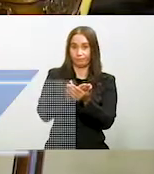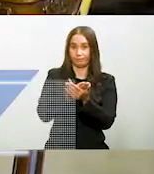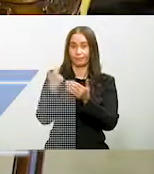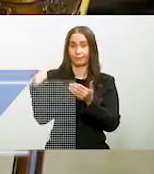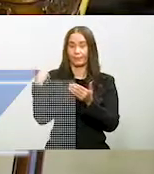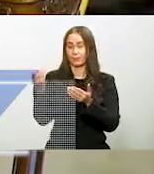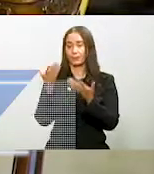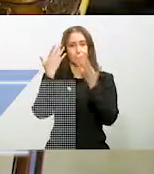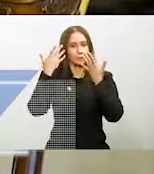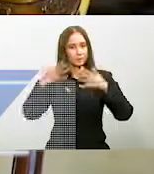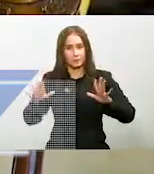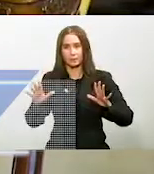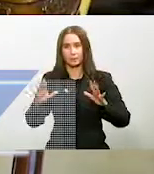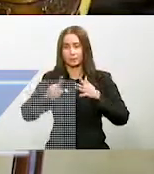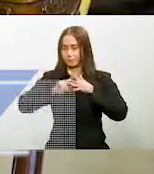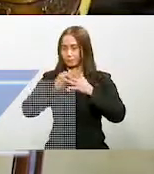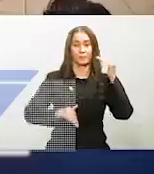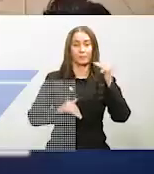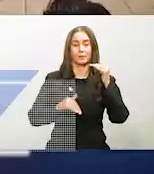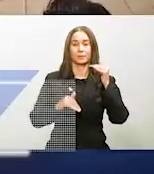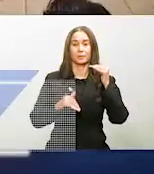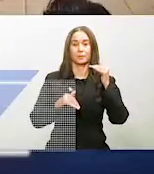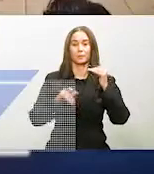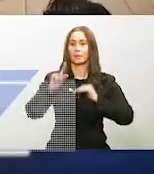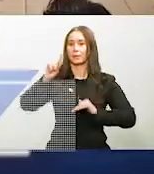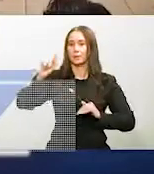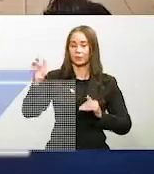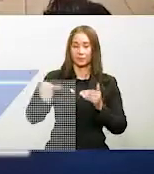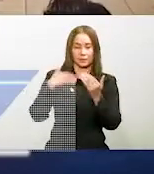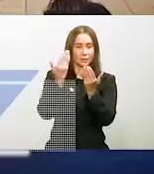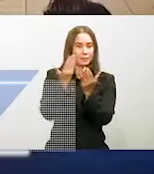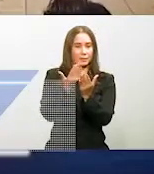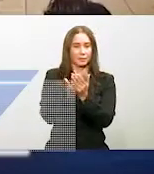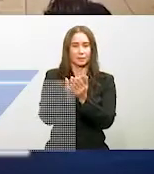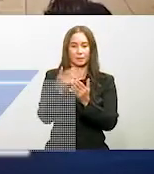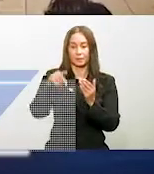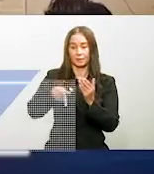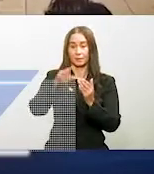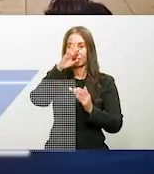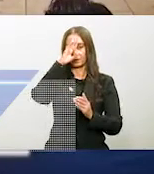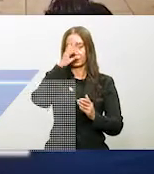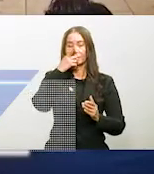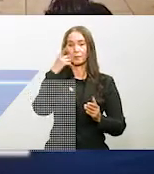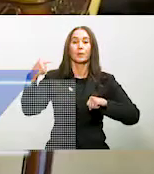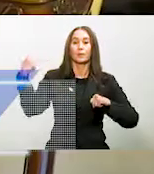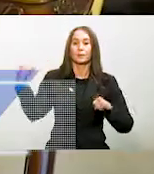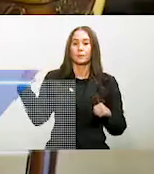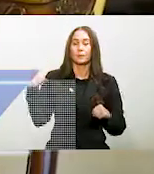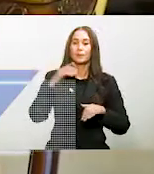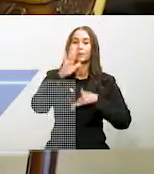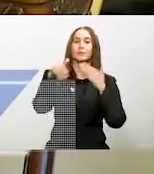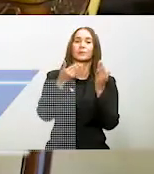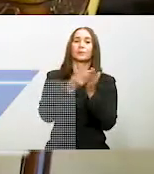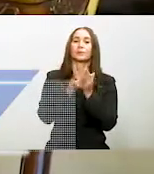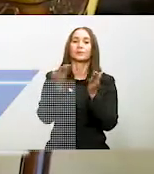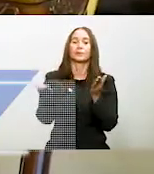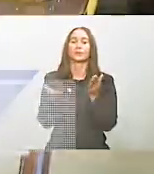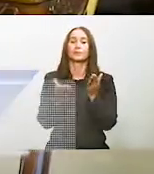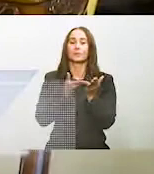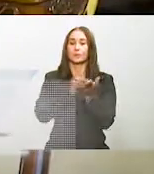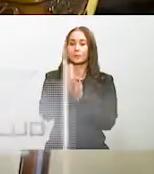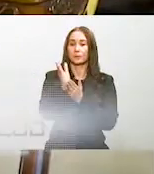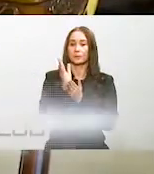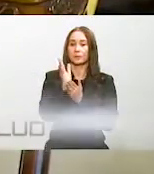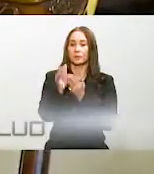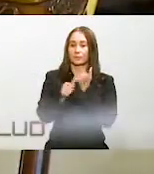Estamos listos para iniciar con la fase 1A, que es para poder inmunizar a todo el personal de primera línea